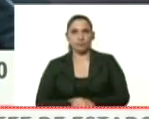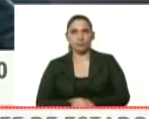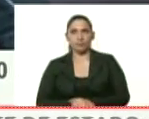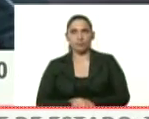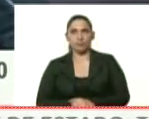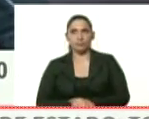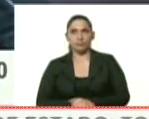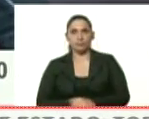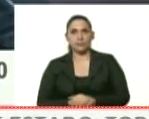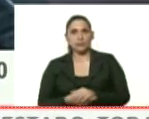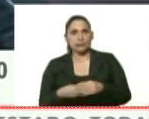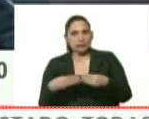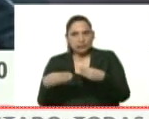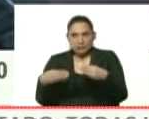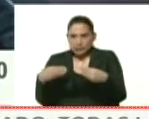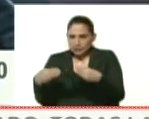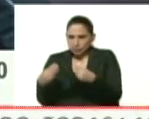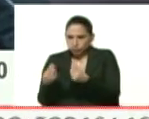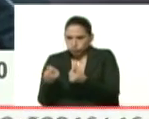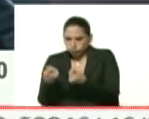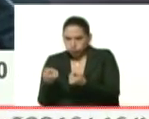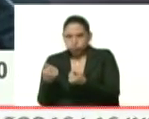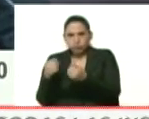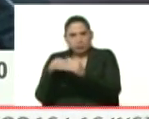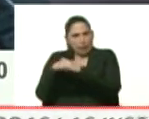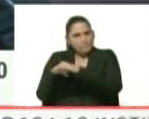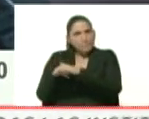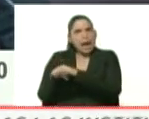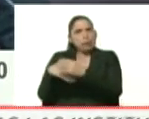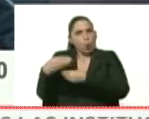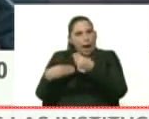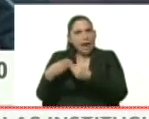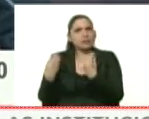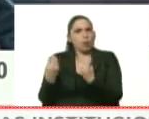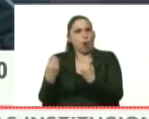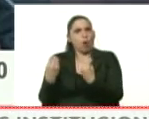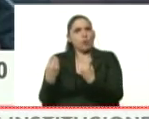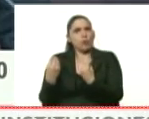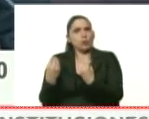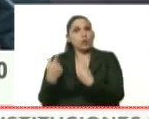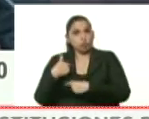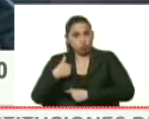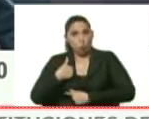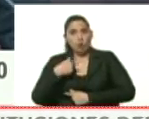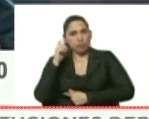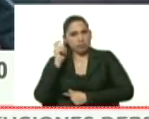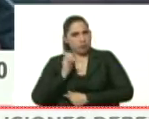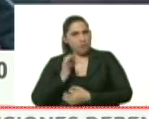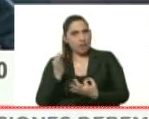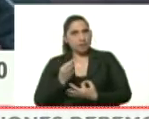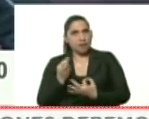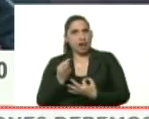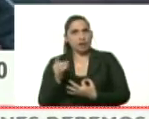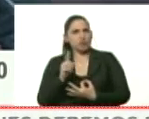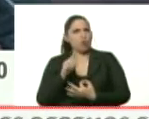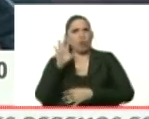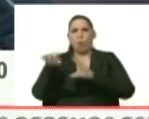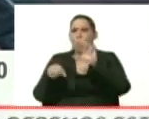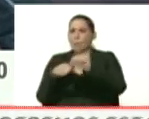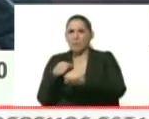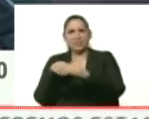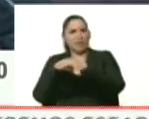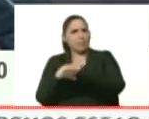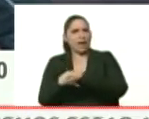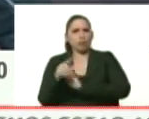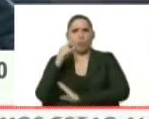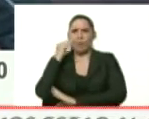la calidad de zapatos que se hacen ahí. Les recomiendo, no compren sus zapatos en París